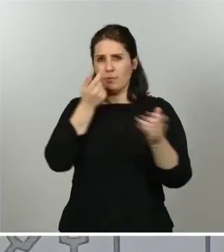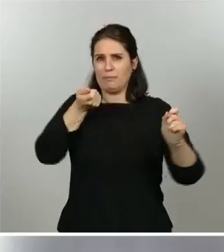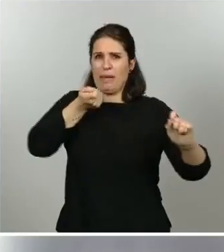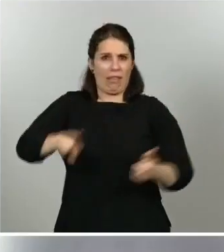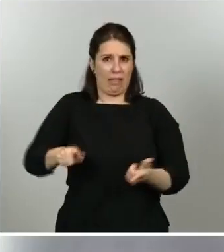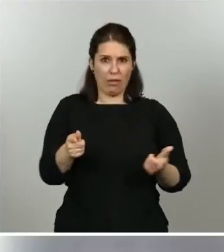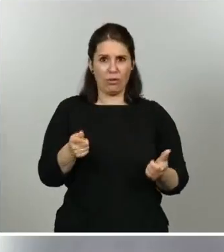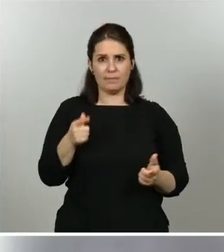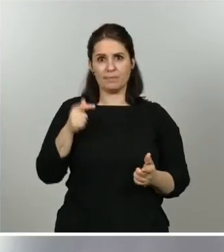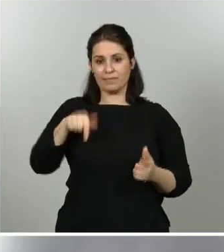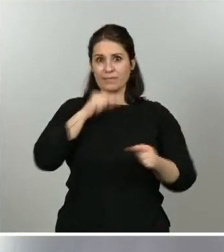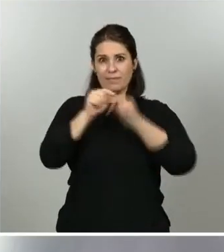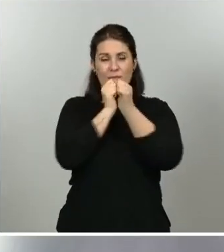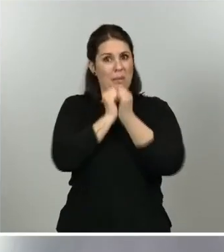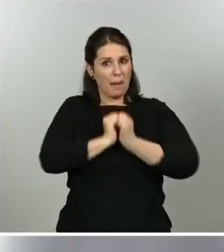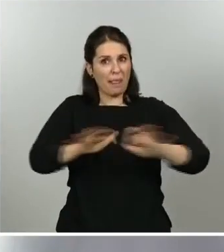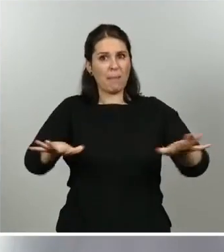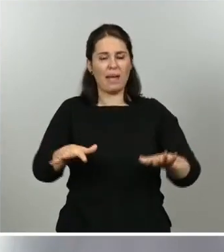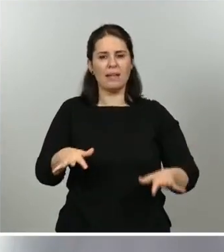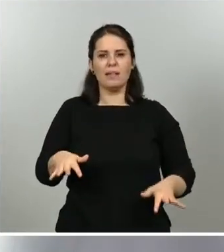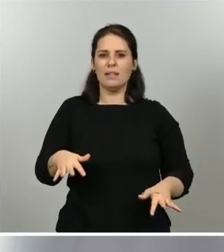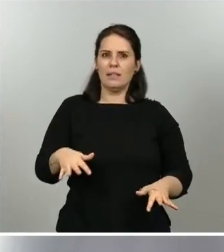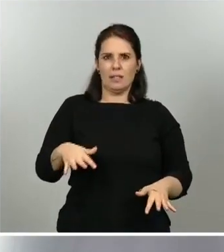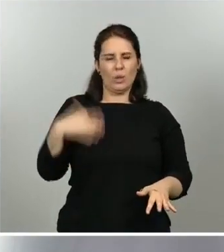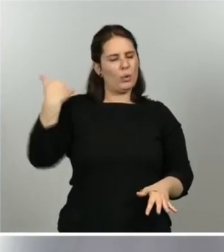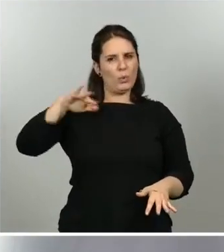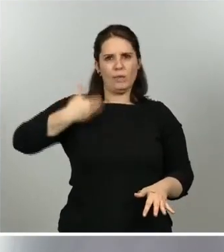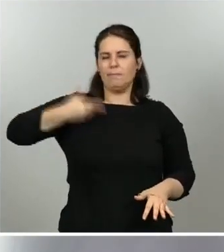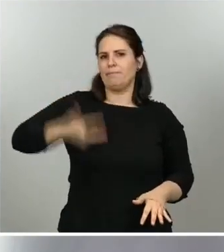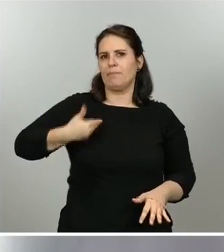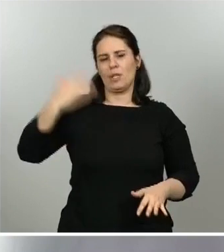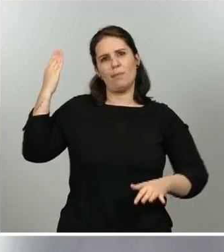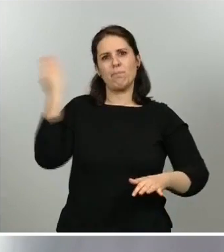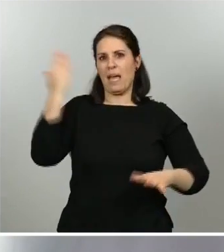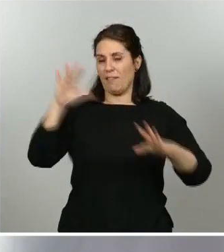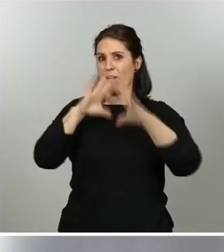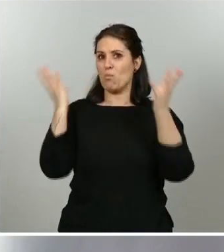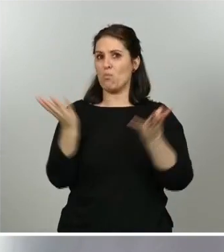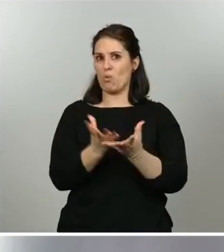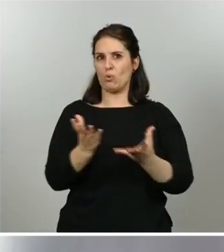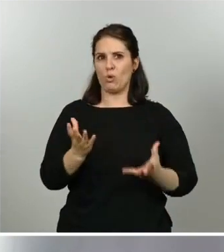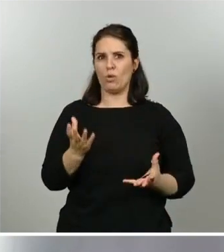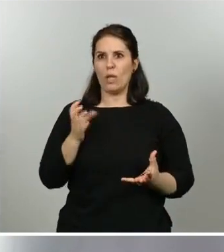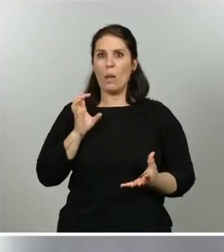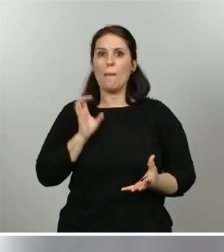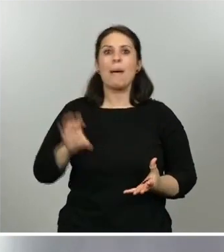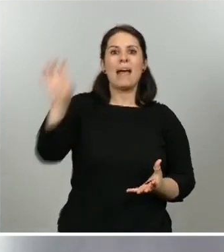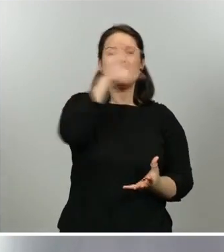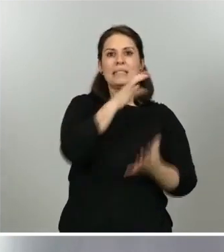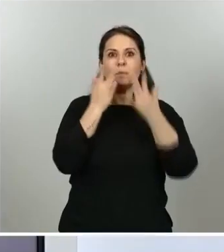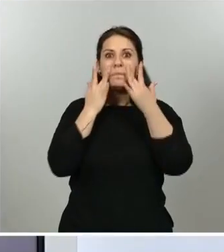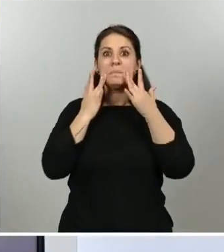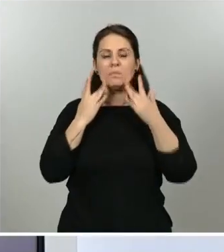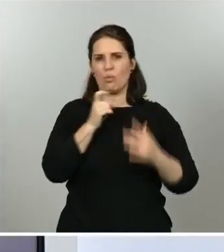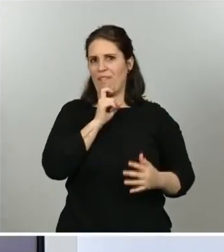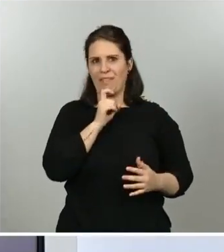pandemia de una importancia enorme. Es difícil que ningún país se pueda escapar de ella. Sí que es cierto